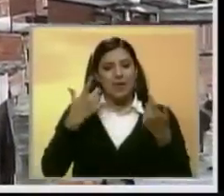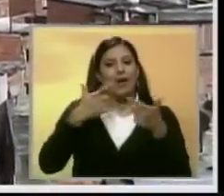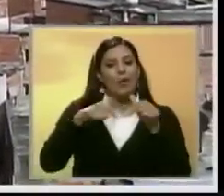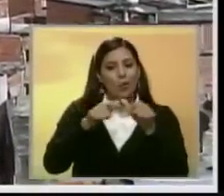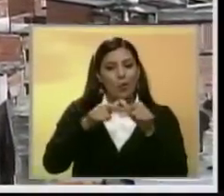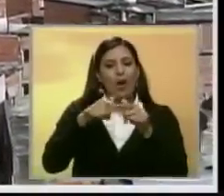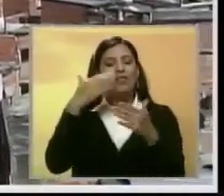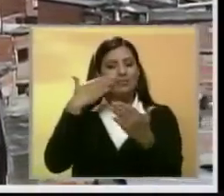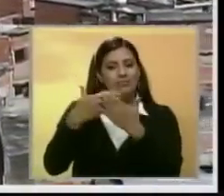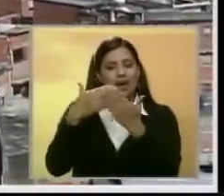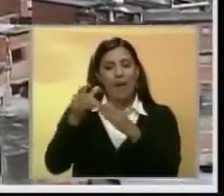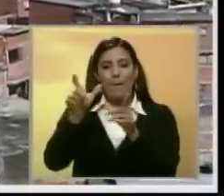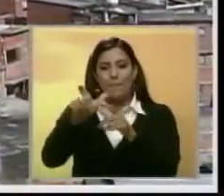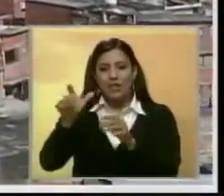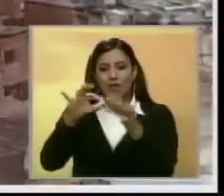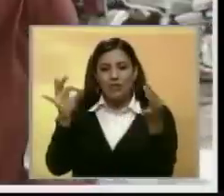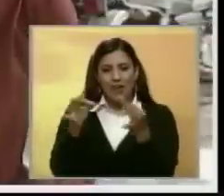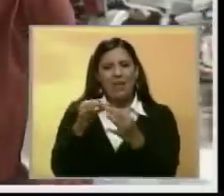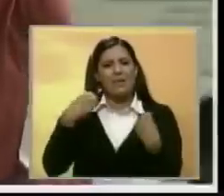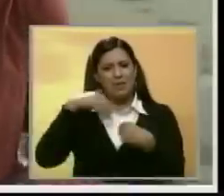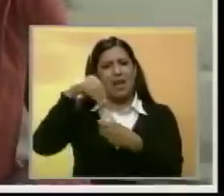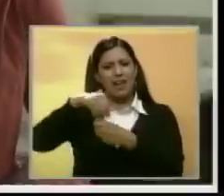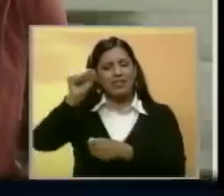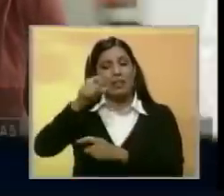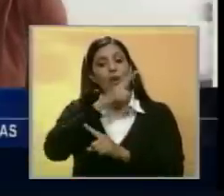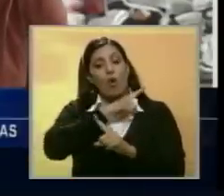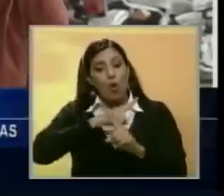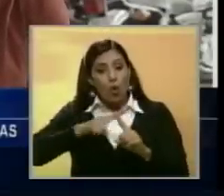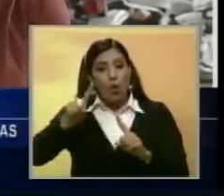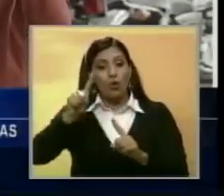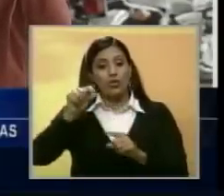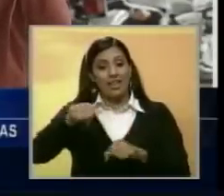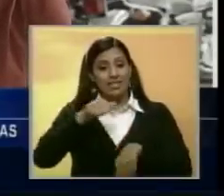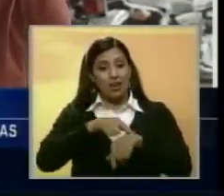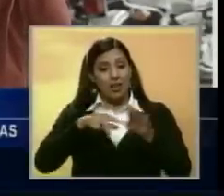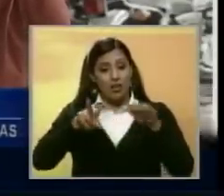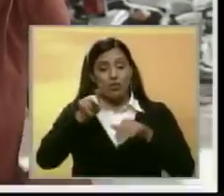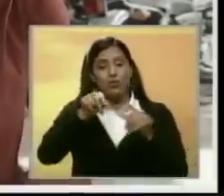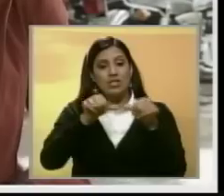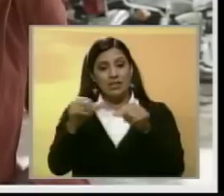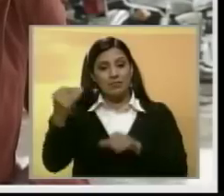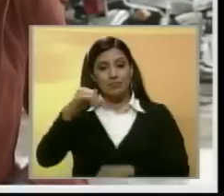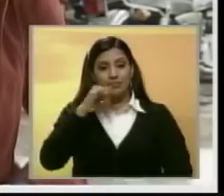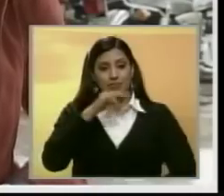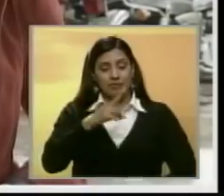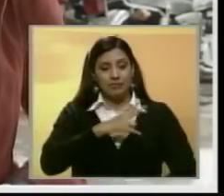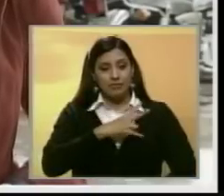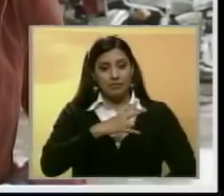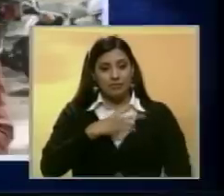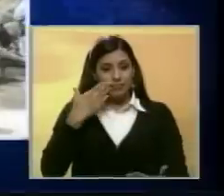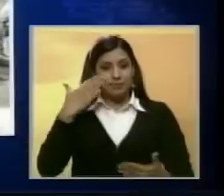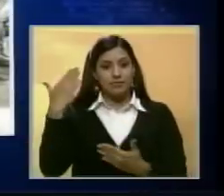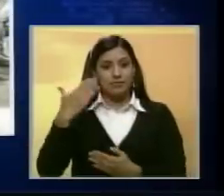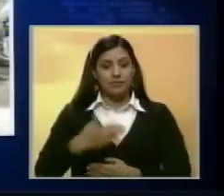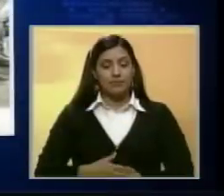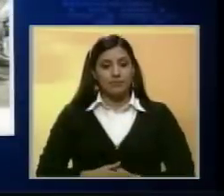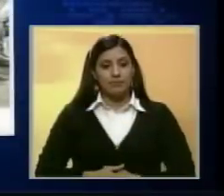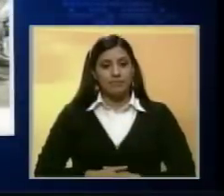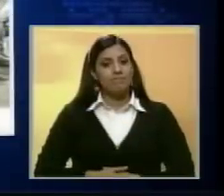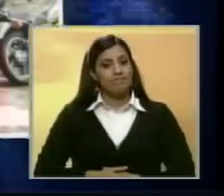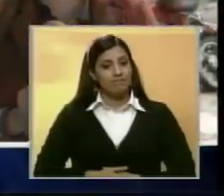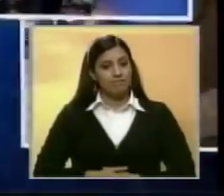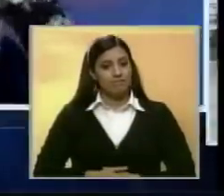tras el reconocimiento que hicieron sus familiares. Es el reporte que tenemos a esta hora del mediodía. Ustedes continúen con más de la emisión meridiana de su noticiero